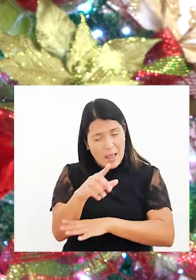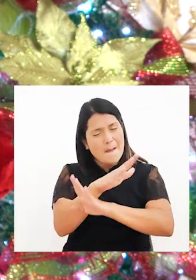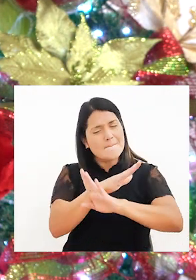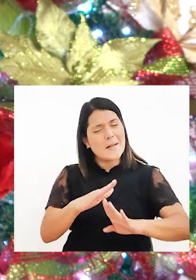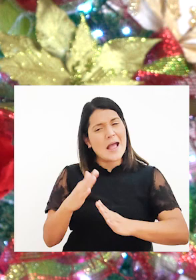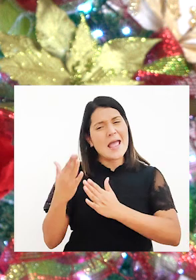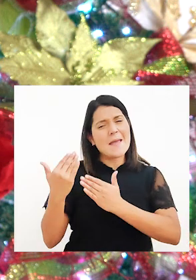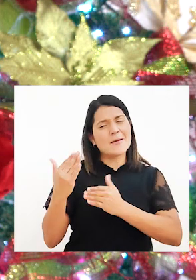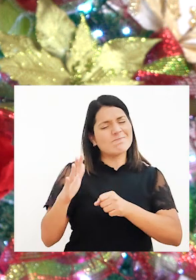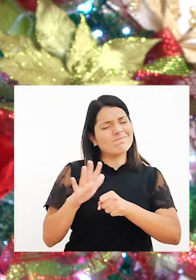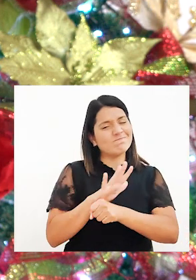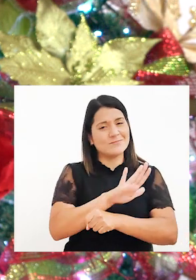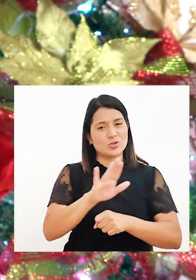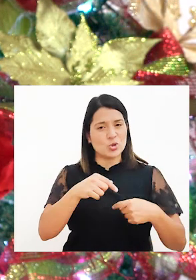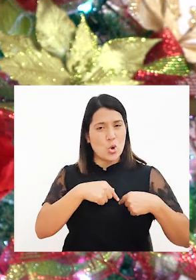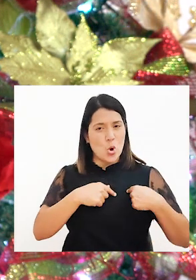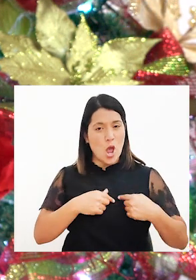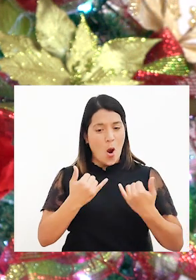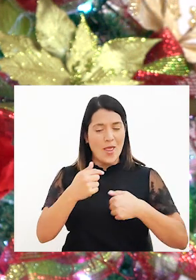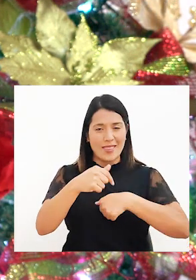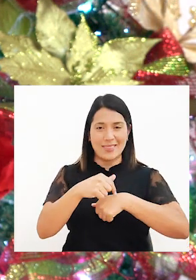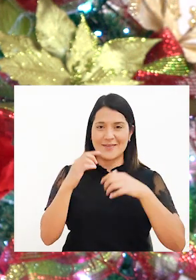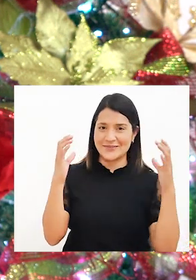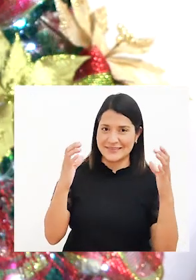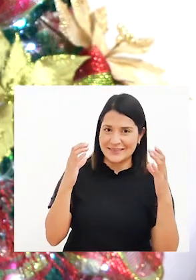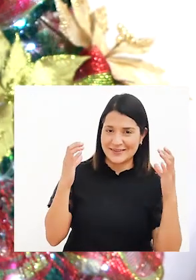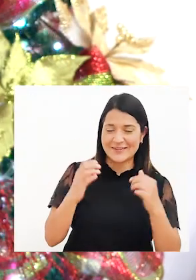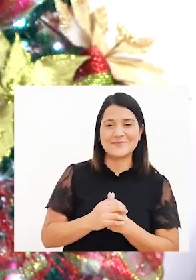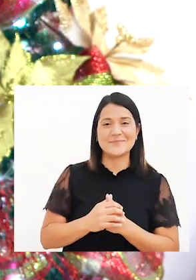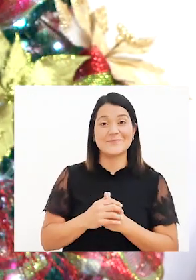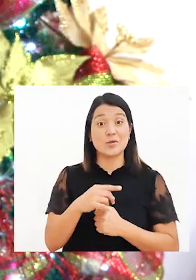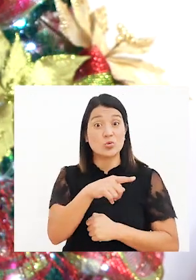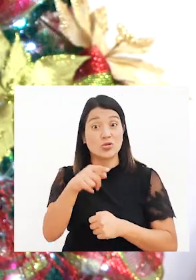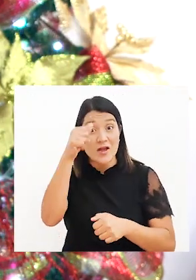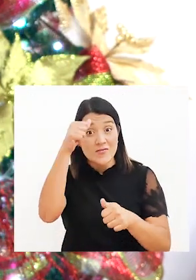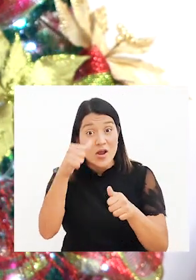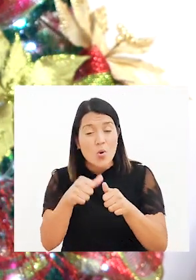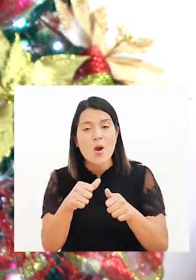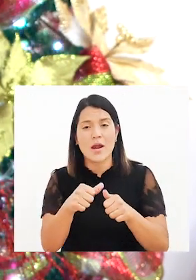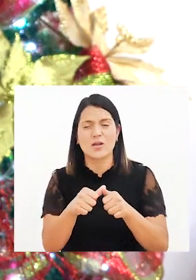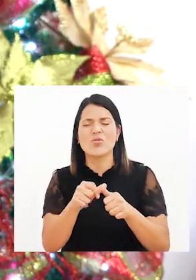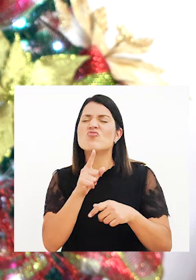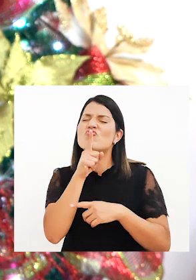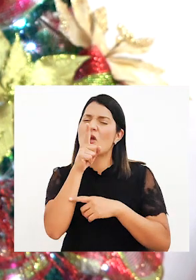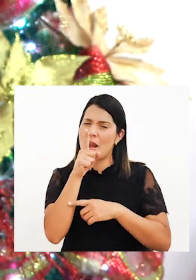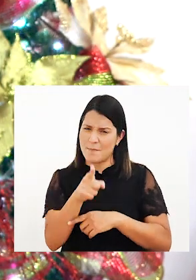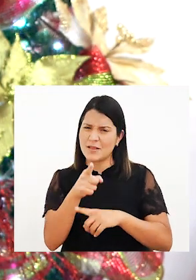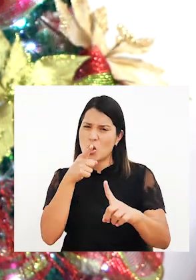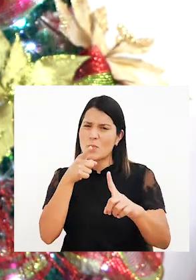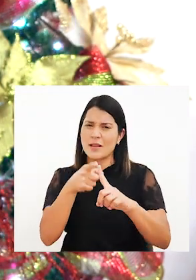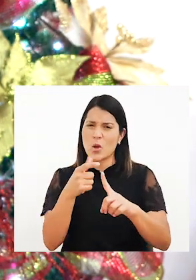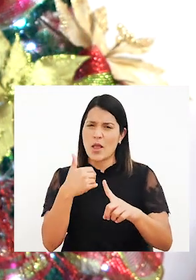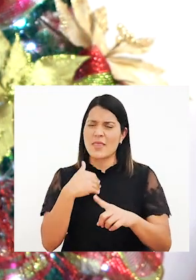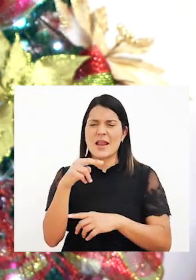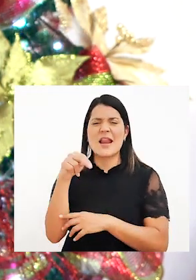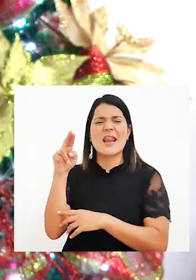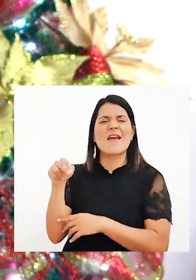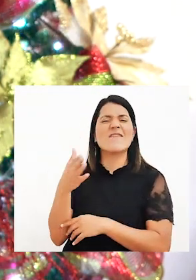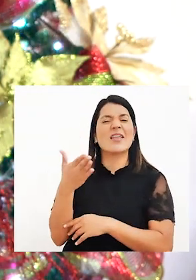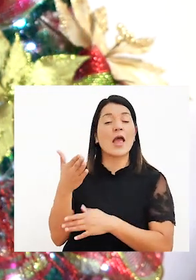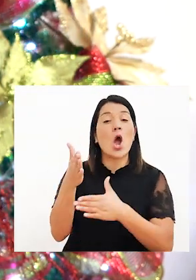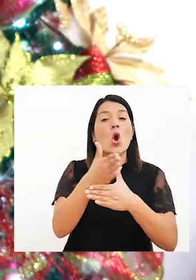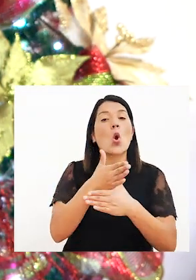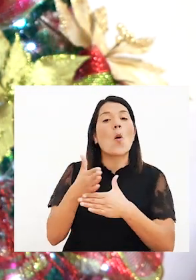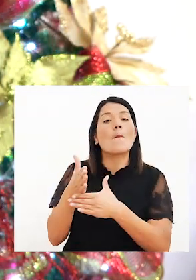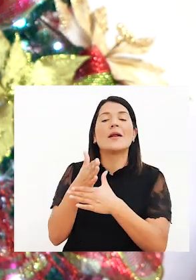esperanza llenen sus corazones en esta época de celebración. Recordarles que la verdadera esencia de esta temporada es compartir